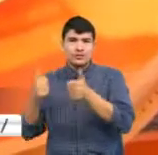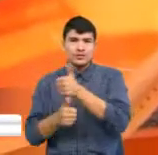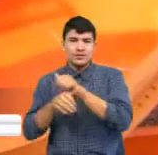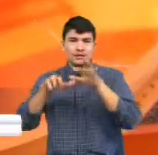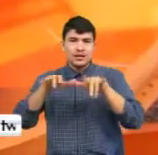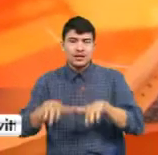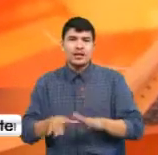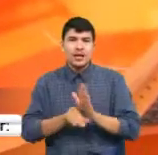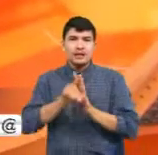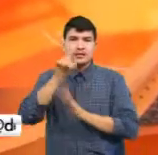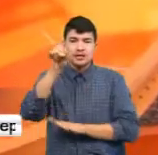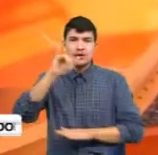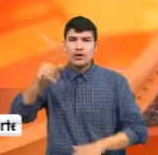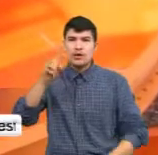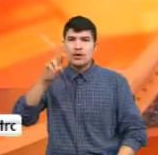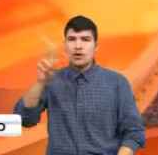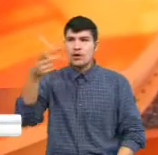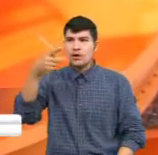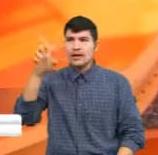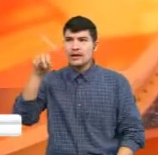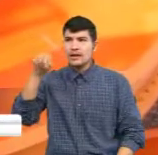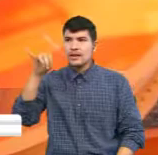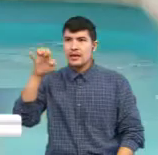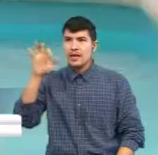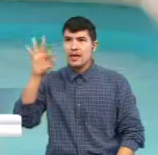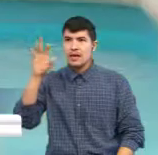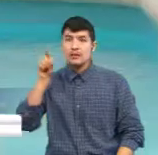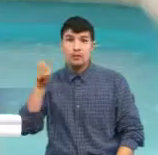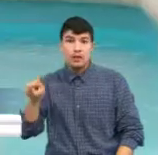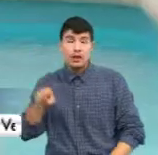Desarrollo, Jorge Nieto. Para el alcalde de Bucaramanga es una